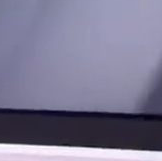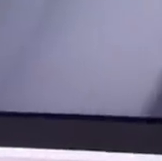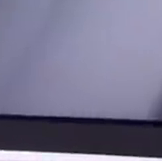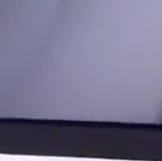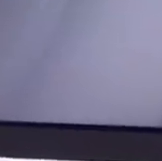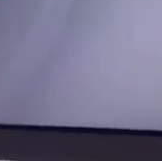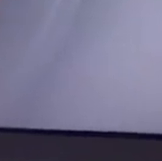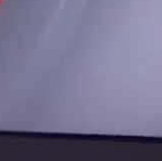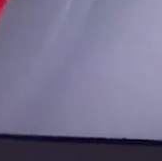¡Gracias!